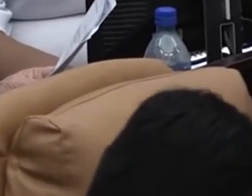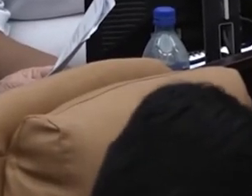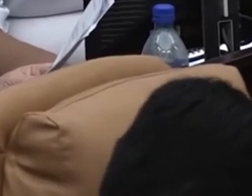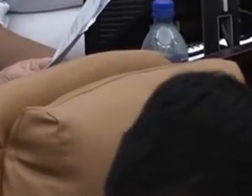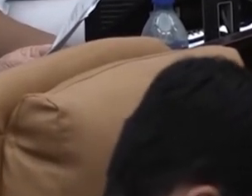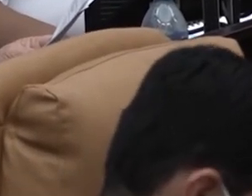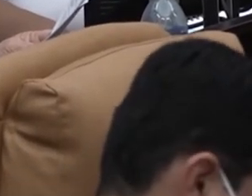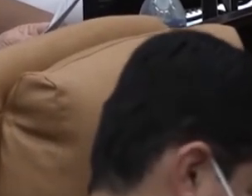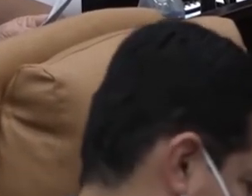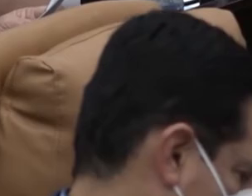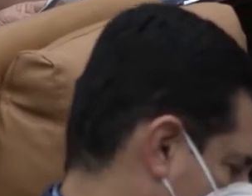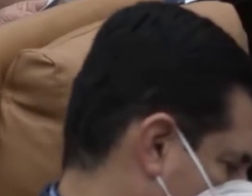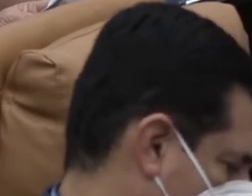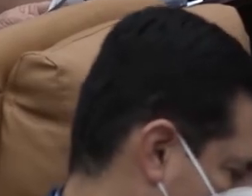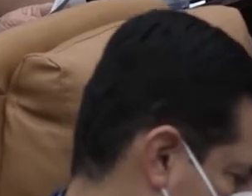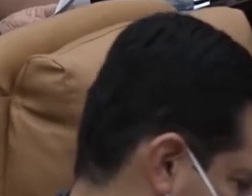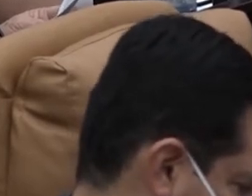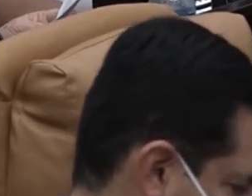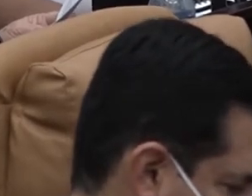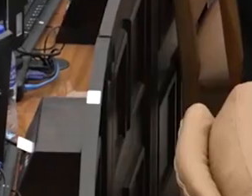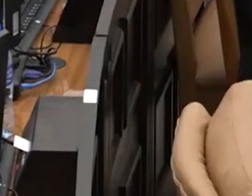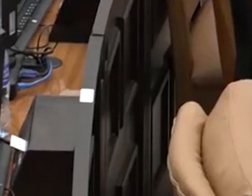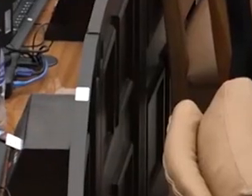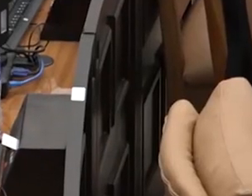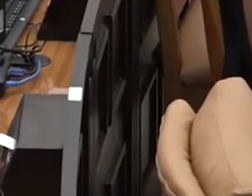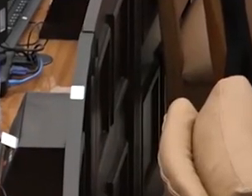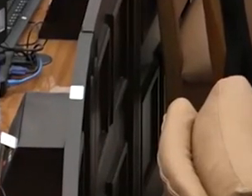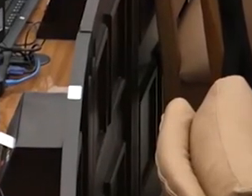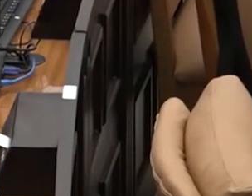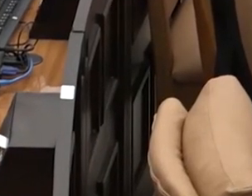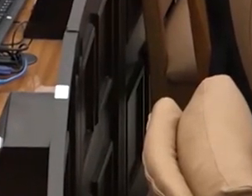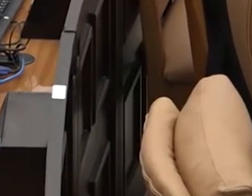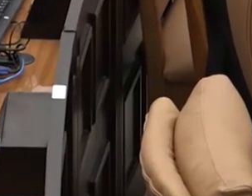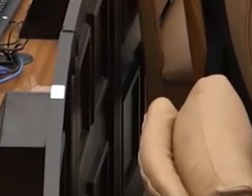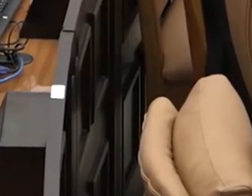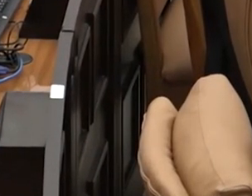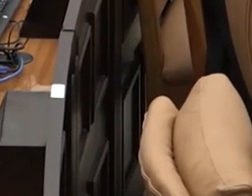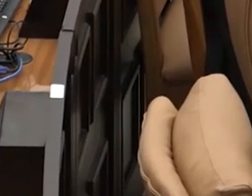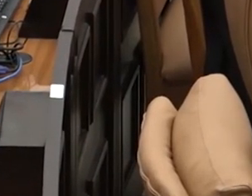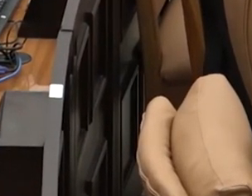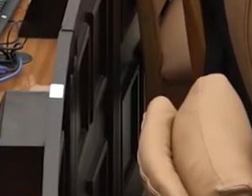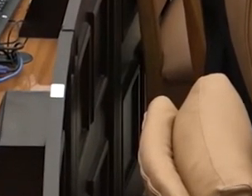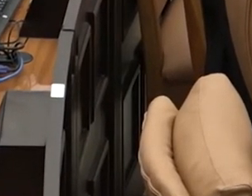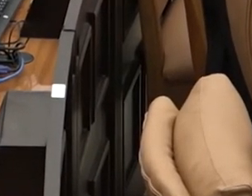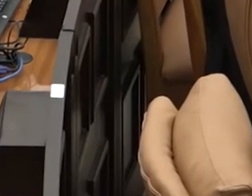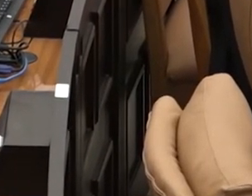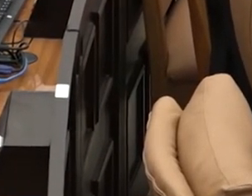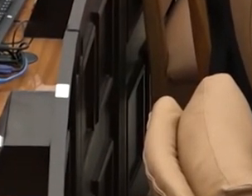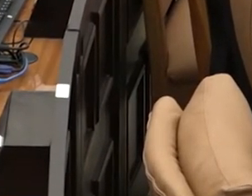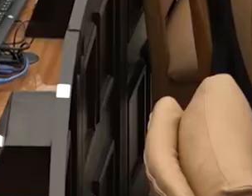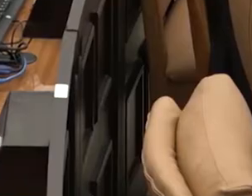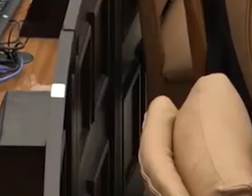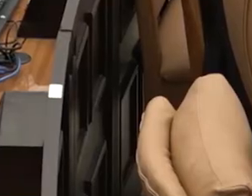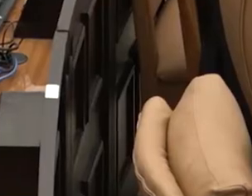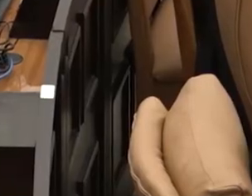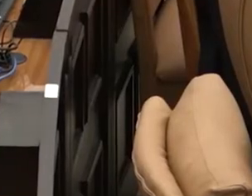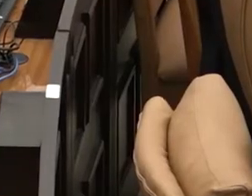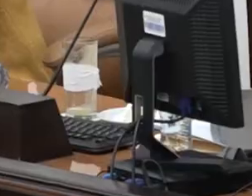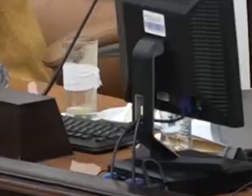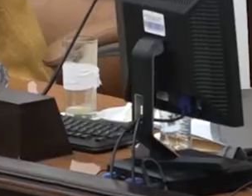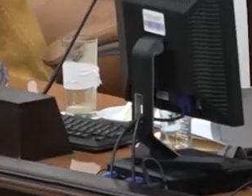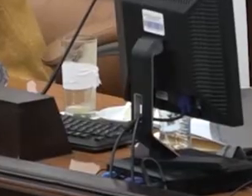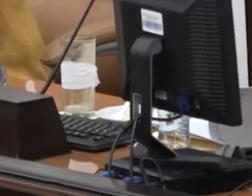una ley de personas jurídicas sin fines de lucro, con la cual se cancelaron más de 100 ONGs por